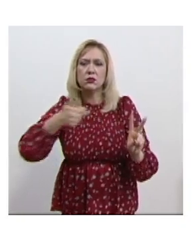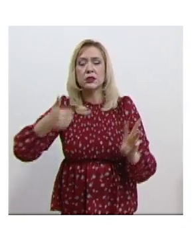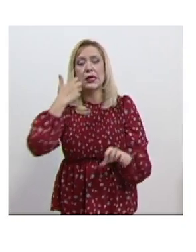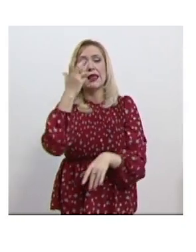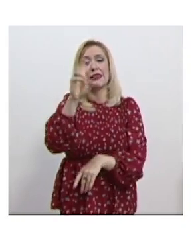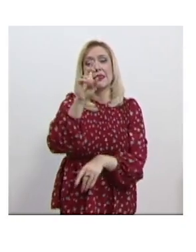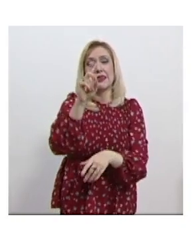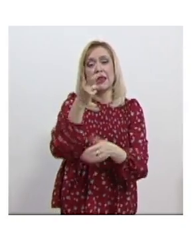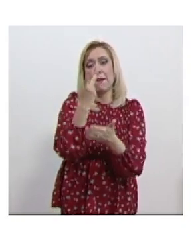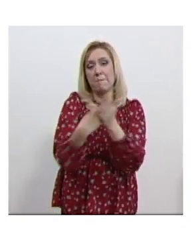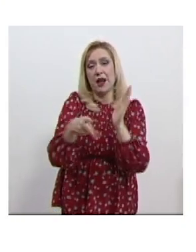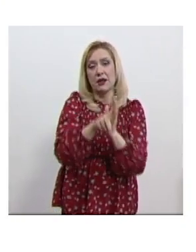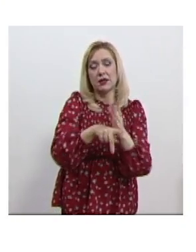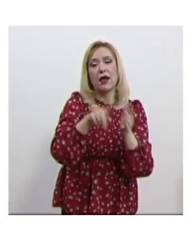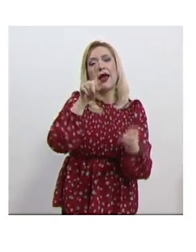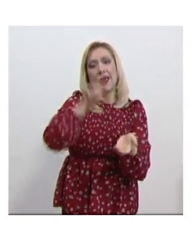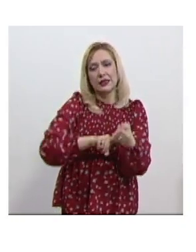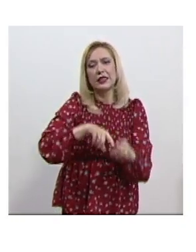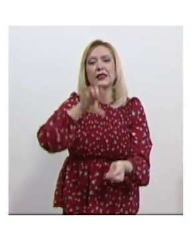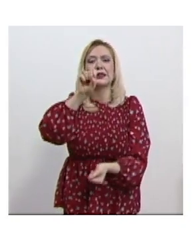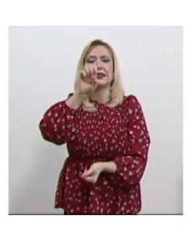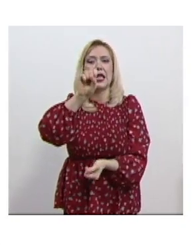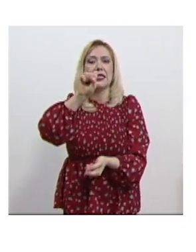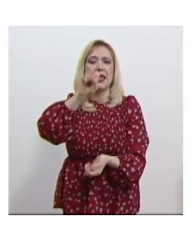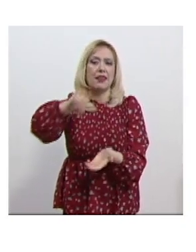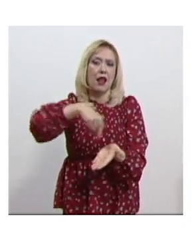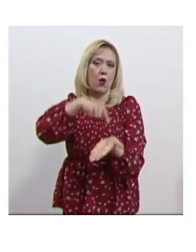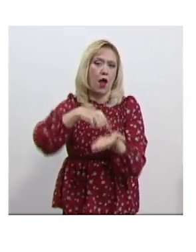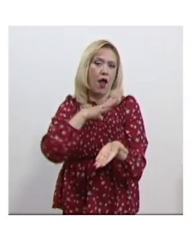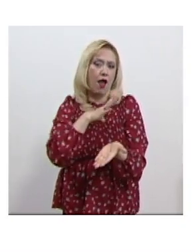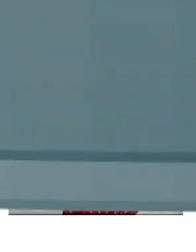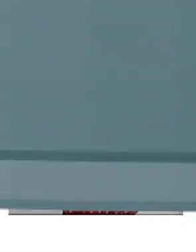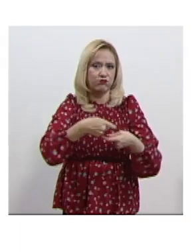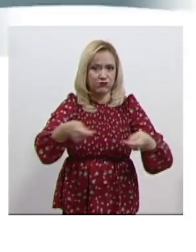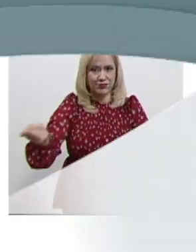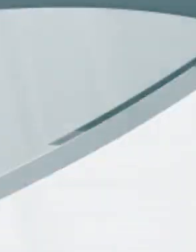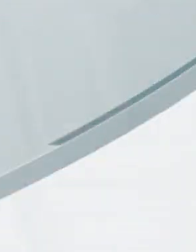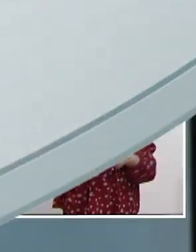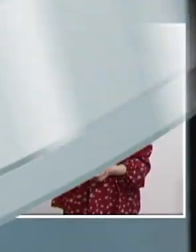plazas, es decir, hay 60 lugares disponibles.